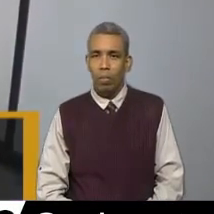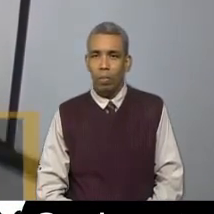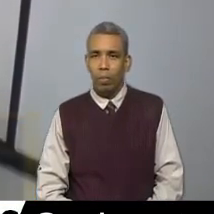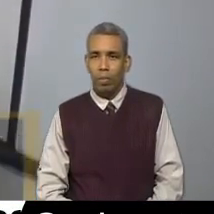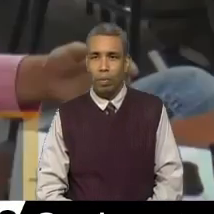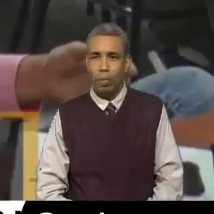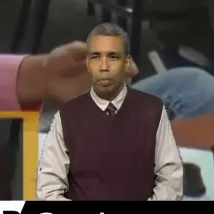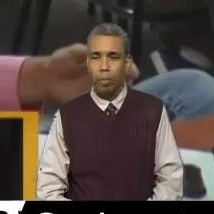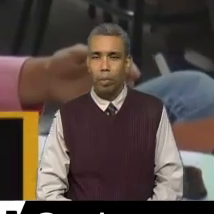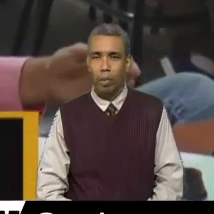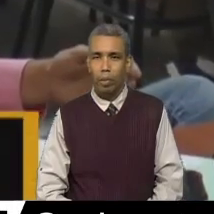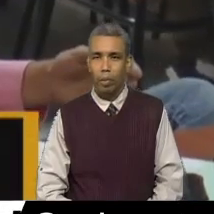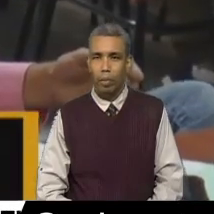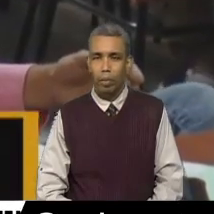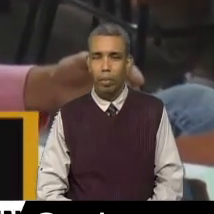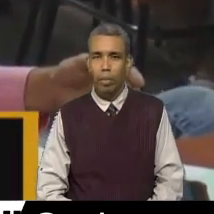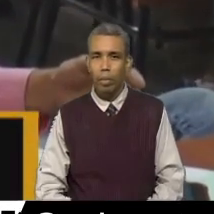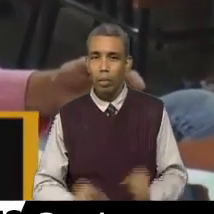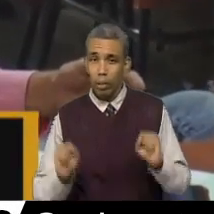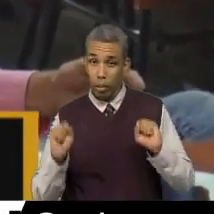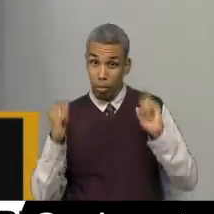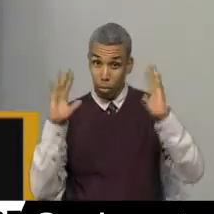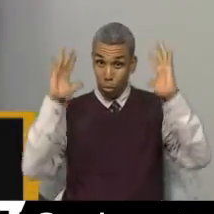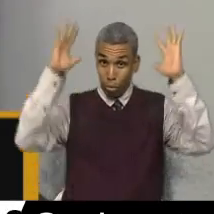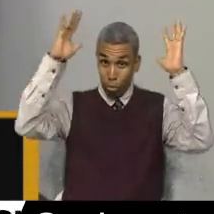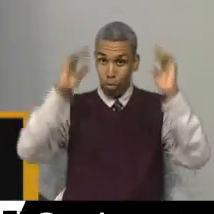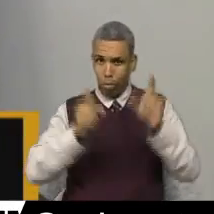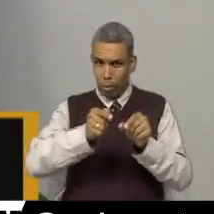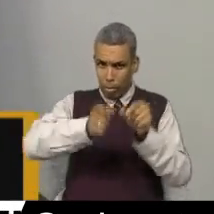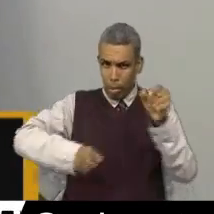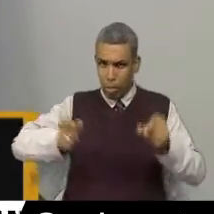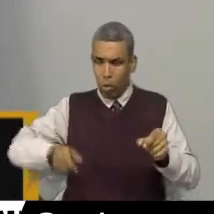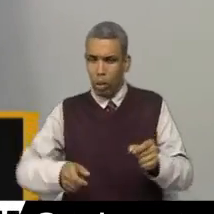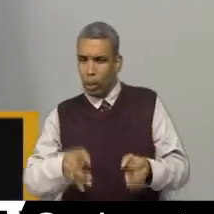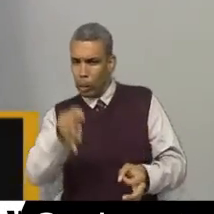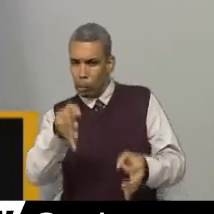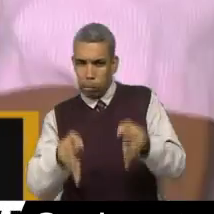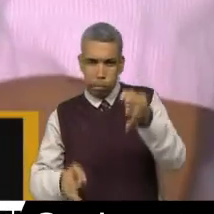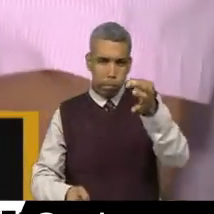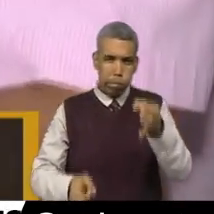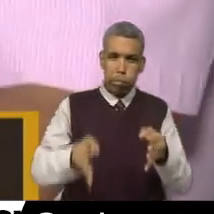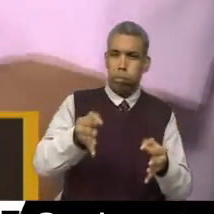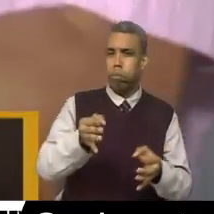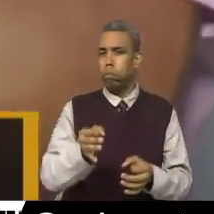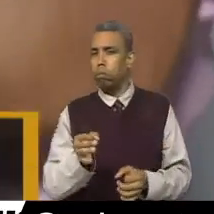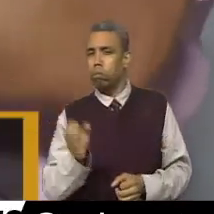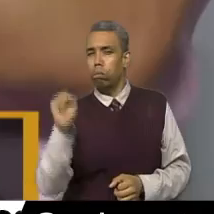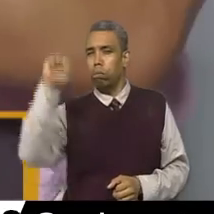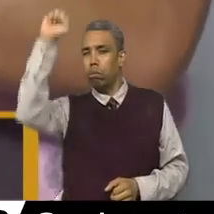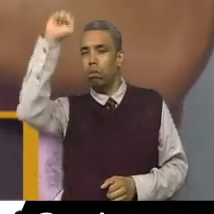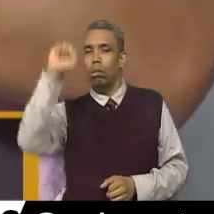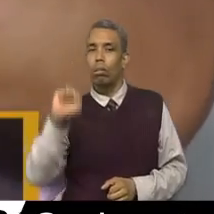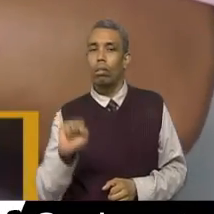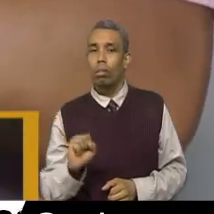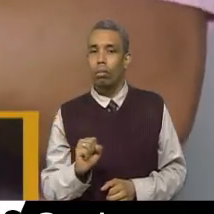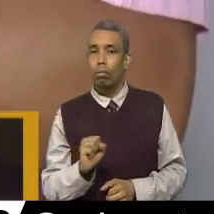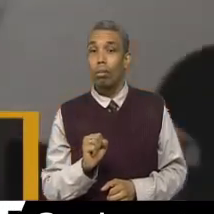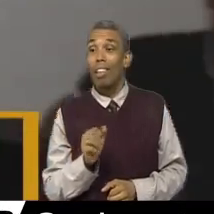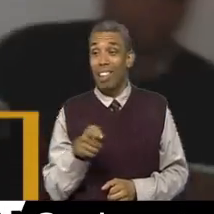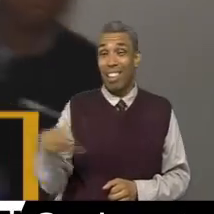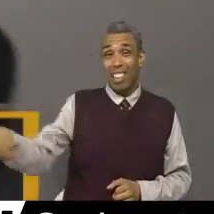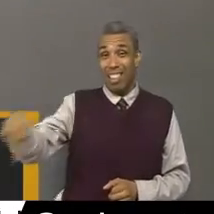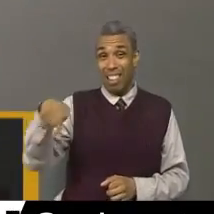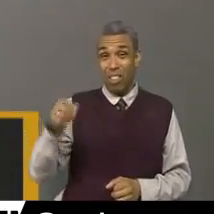Las directivas y los jurados que harán parte de la nueva versión del Festival de Acordeones del Río Grande de la Magdalena se dieron cita en las instalaciones de Club Infantas